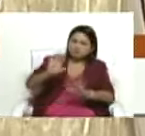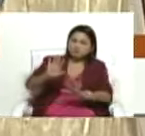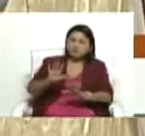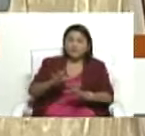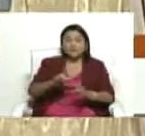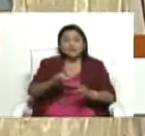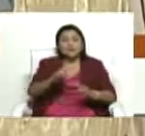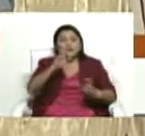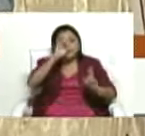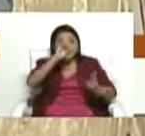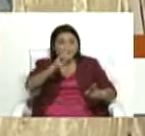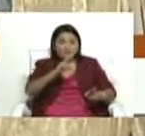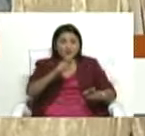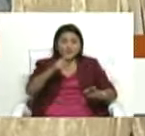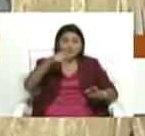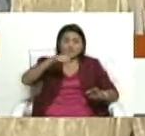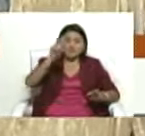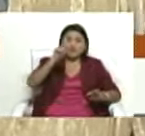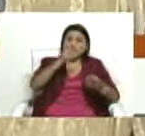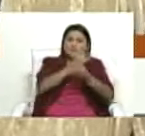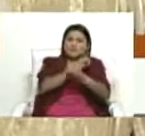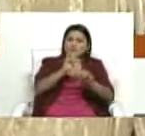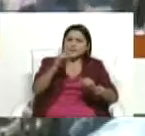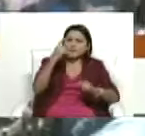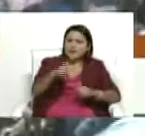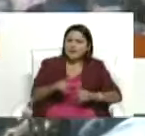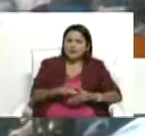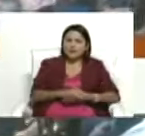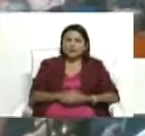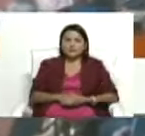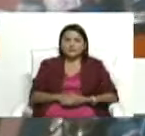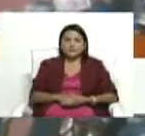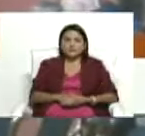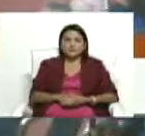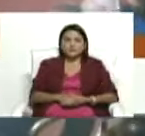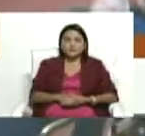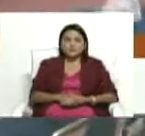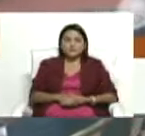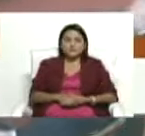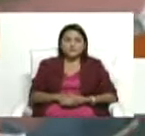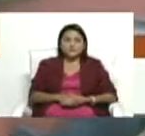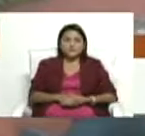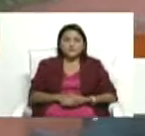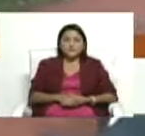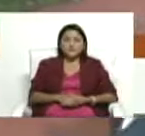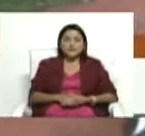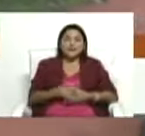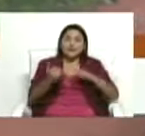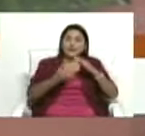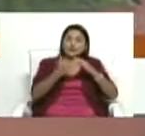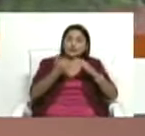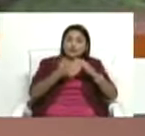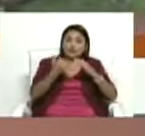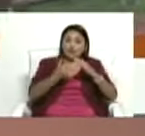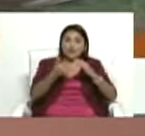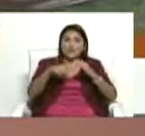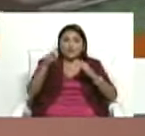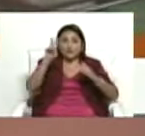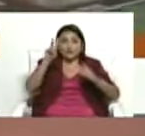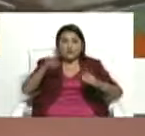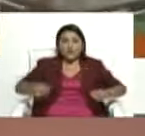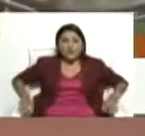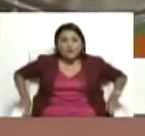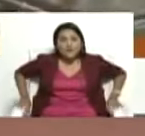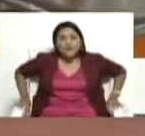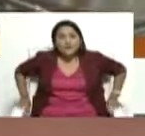respeto a nuestra independencia, a nuestra autodeterminación, a las instituciones que nuestra Constitución nos